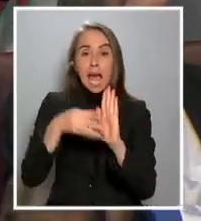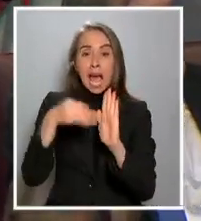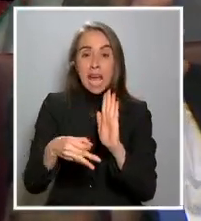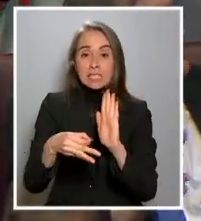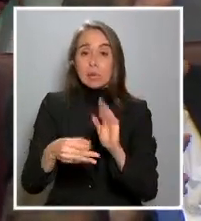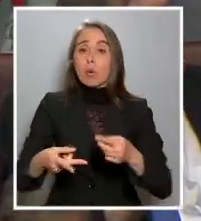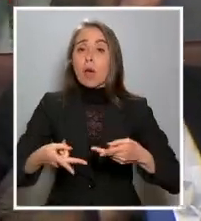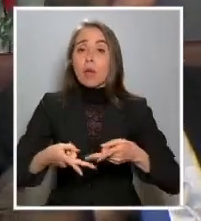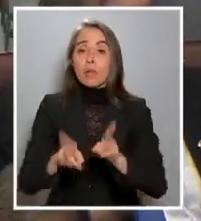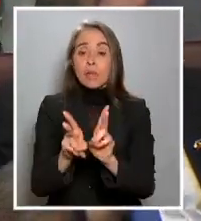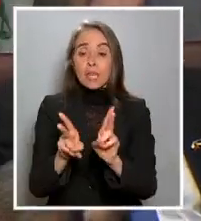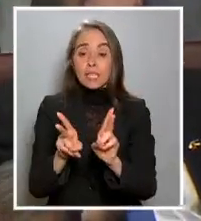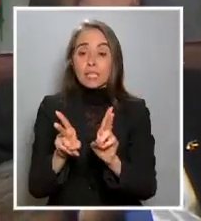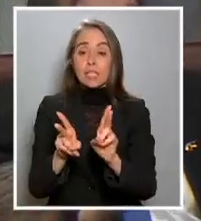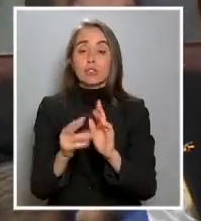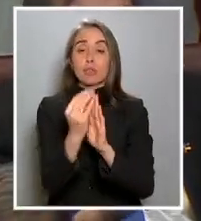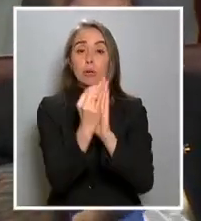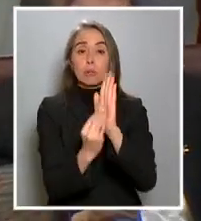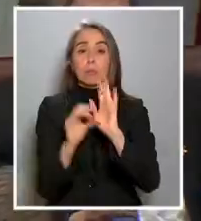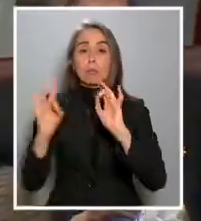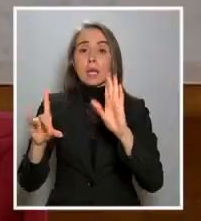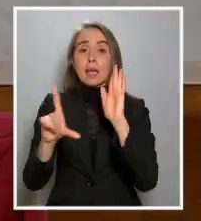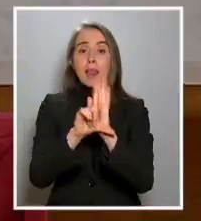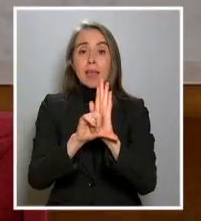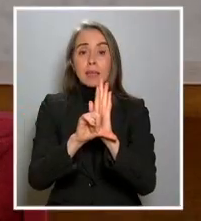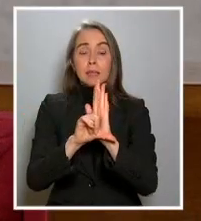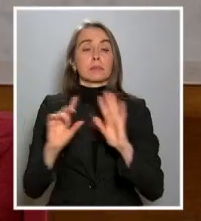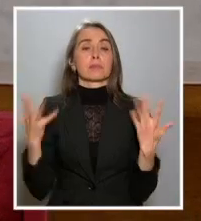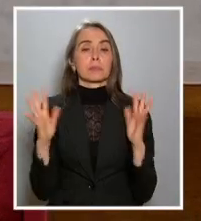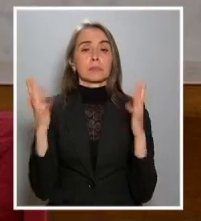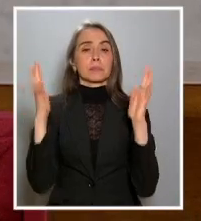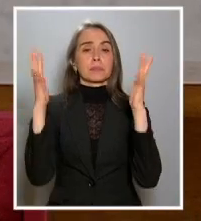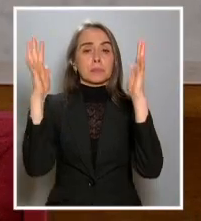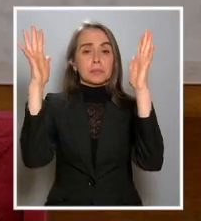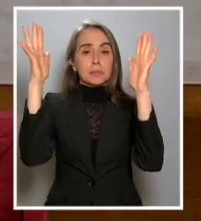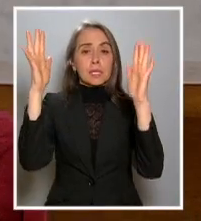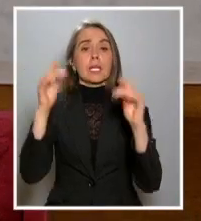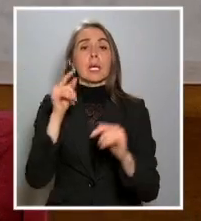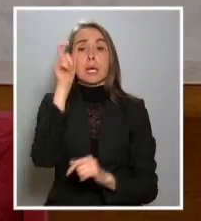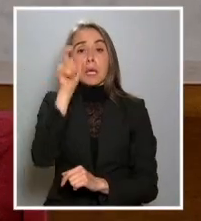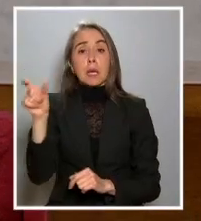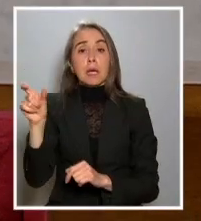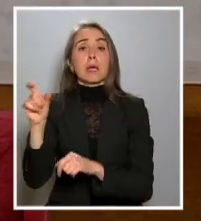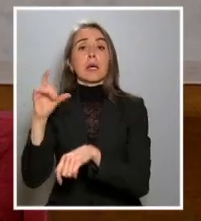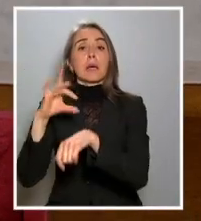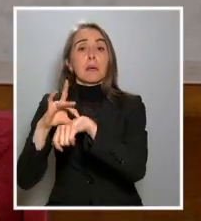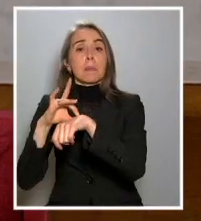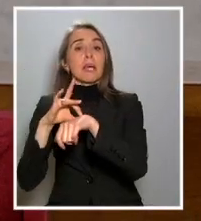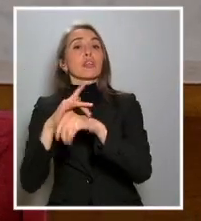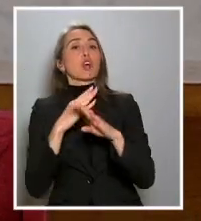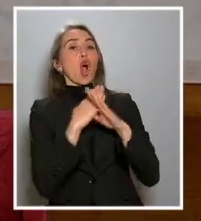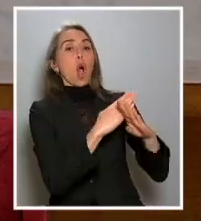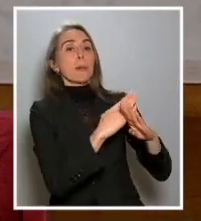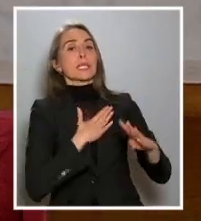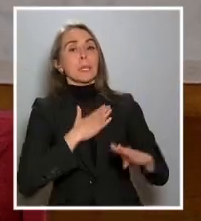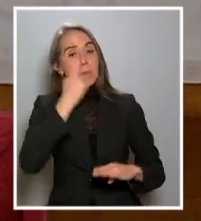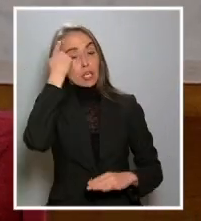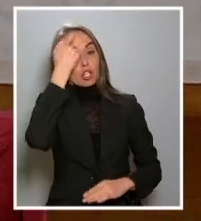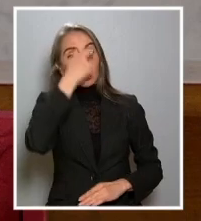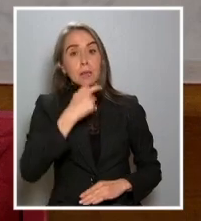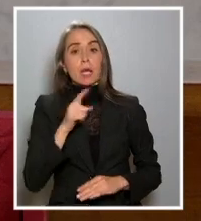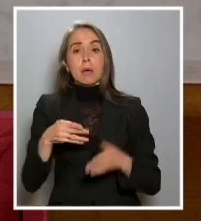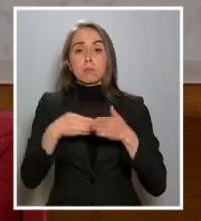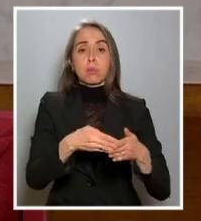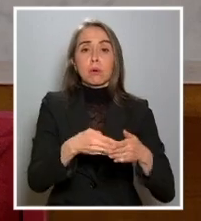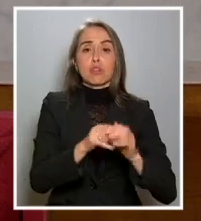un derecho que está establecido en la ley, que la objeción de conciencia personal no obstaculice el